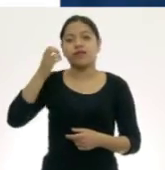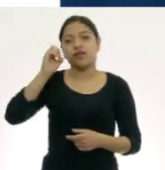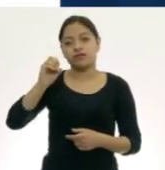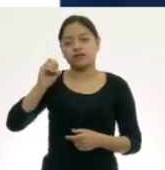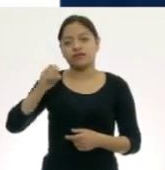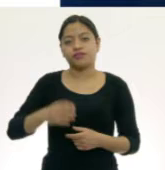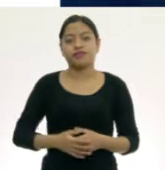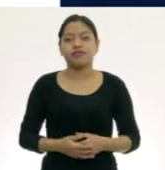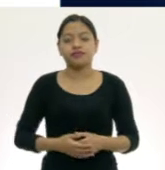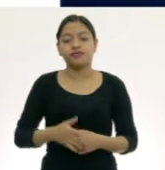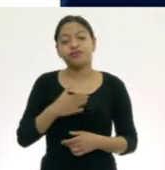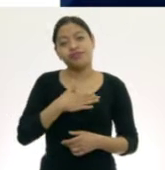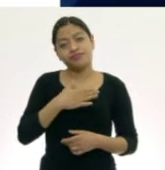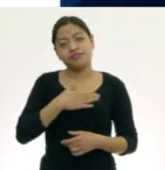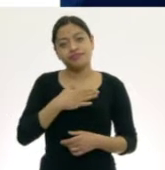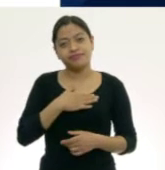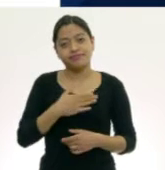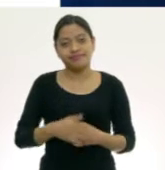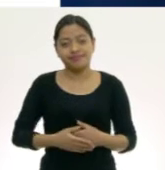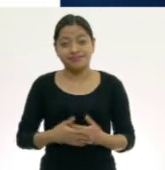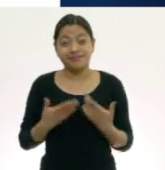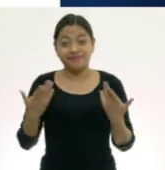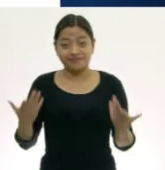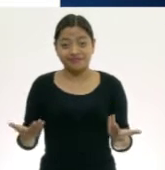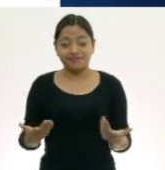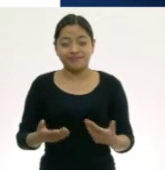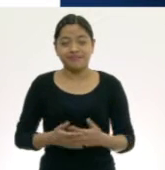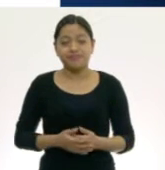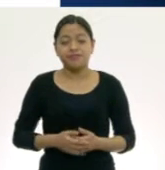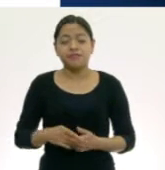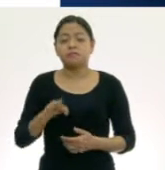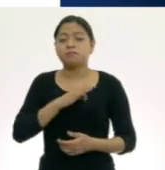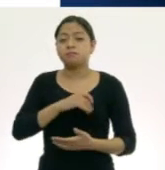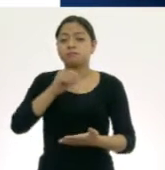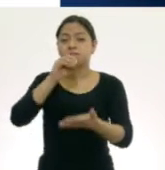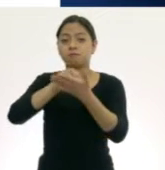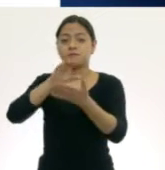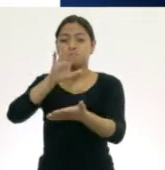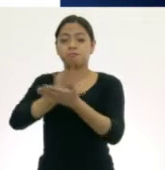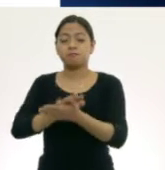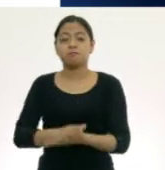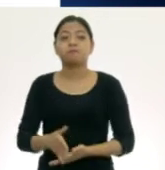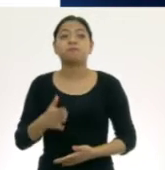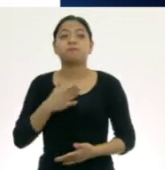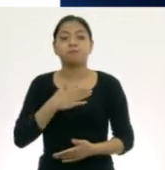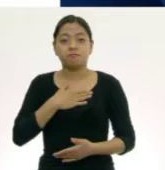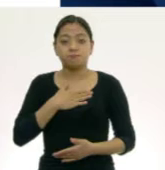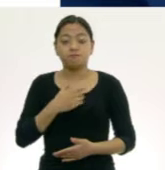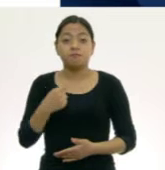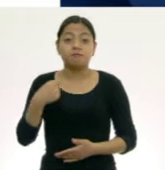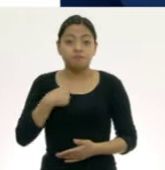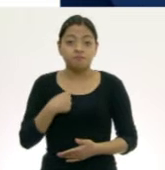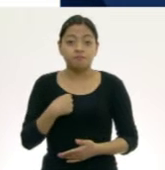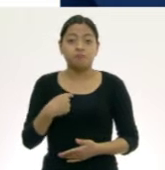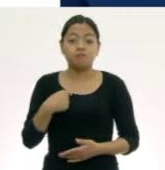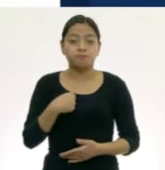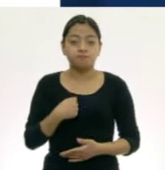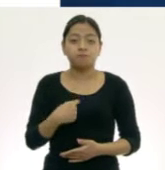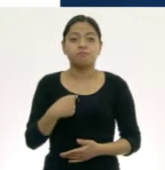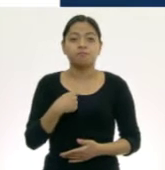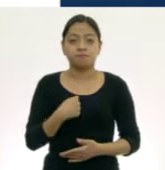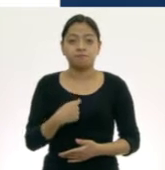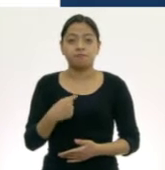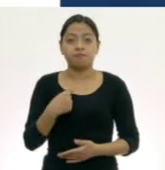bien. Yo. Entonces lo podríamos colocar aquí para iniciar. Yo, aquí también podríamos poner yo, aquí